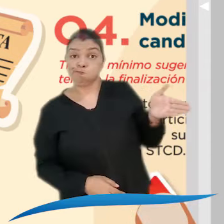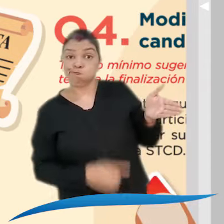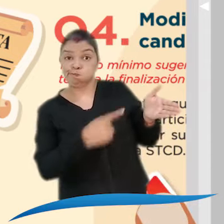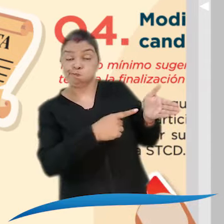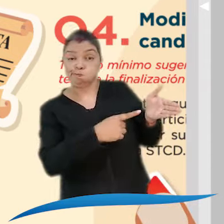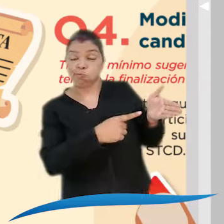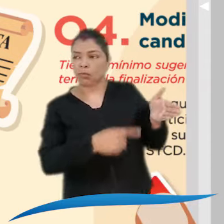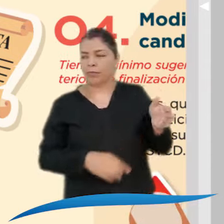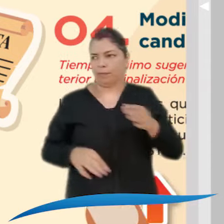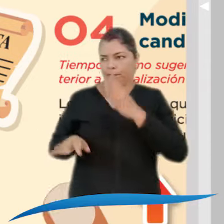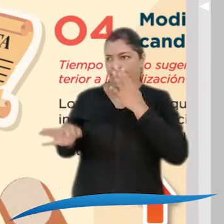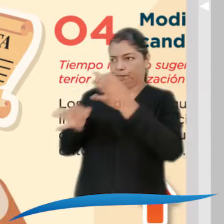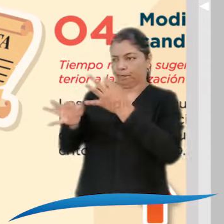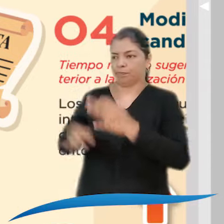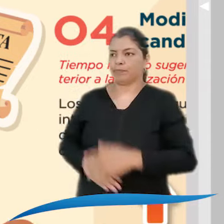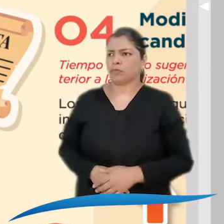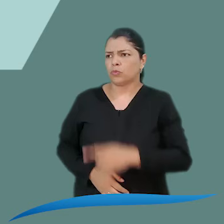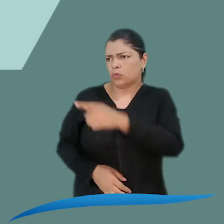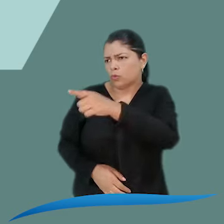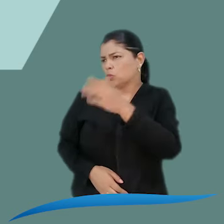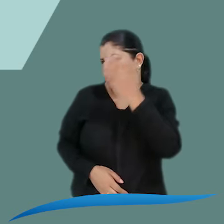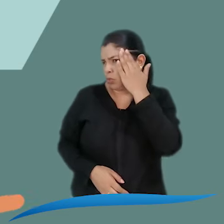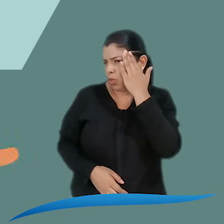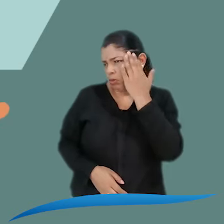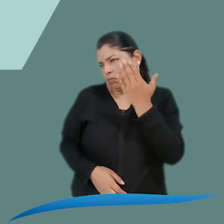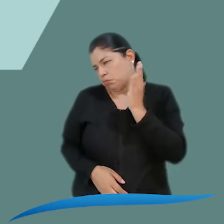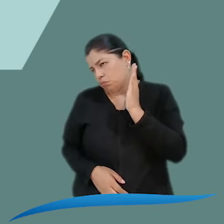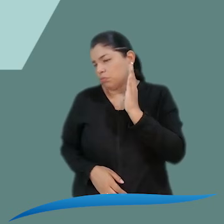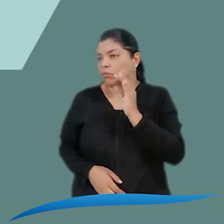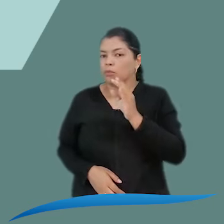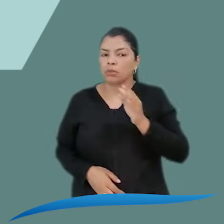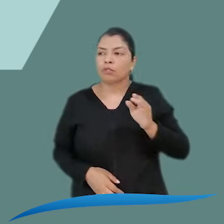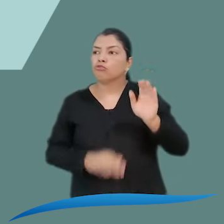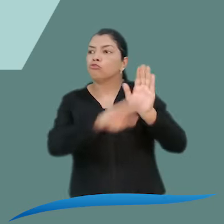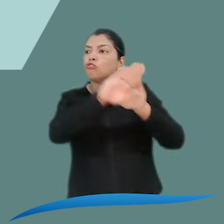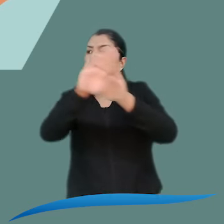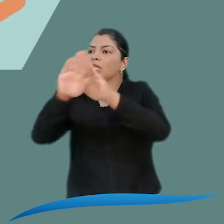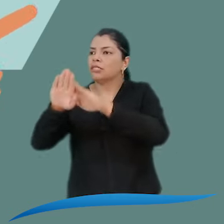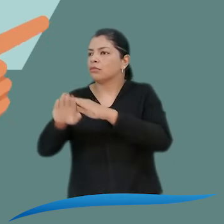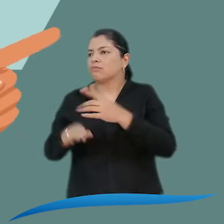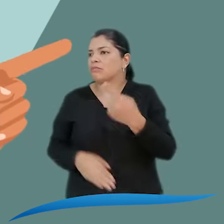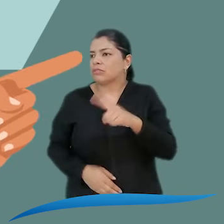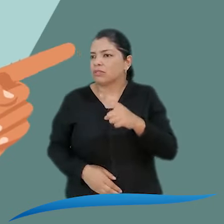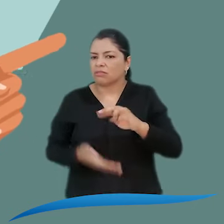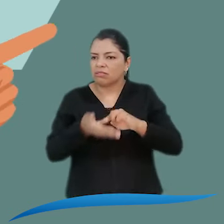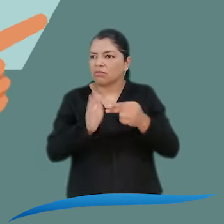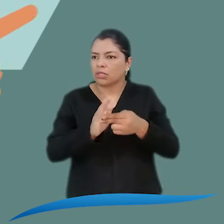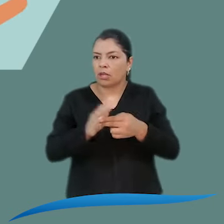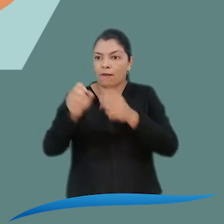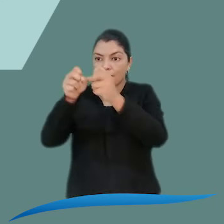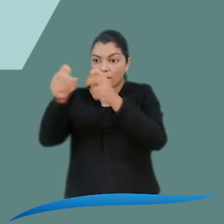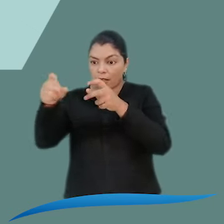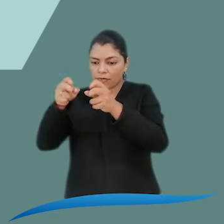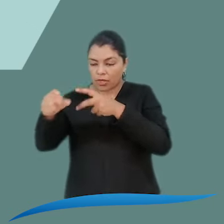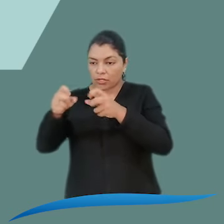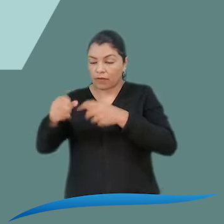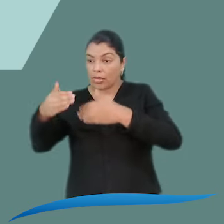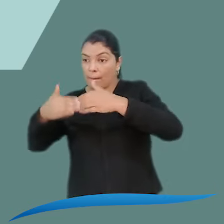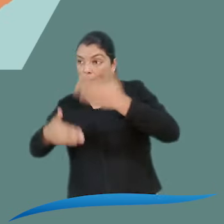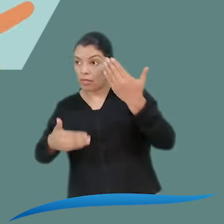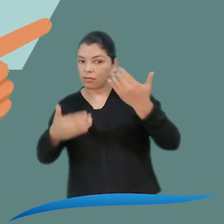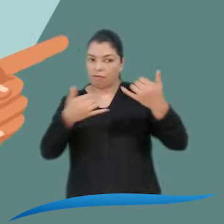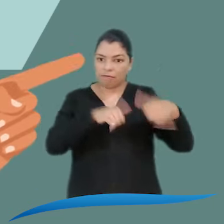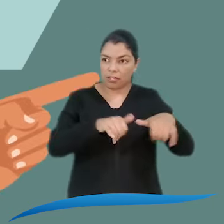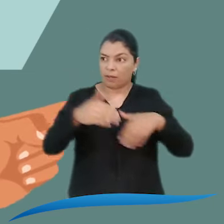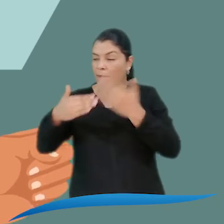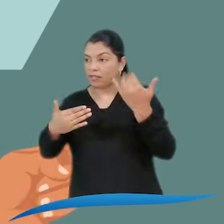está mostrándose en la tableta de Peregrina. Como tú posiblemente ya sepas, Equidad, esta actividad hace referencia a la